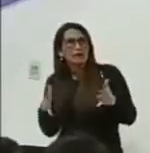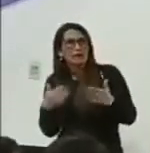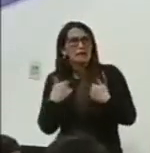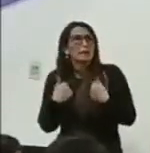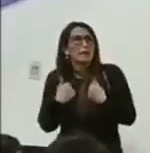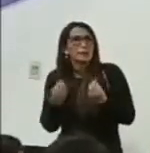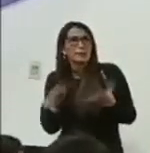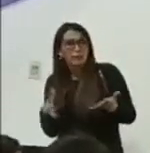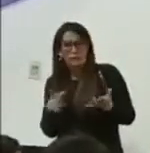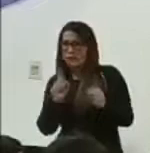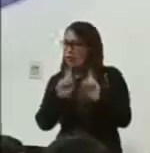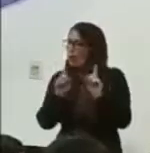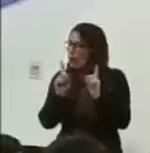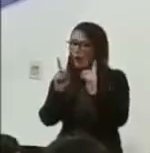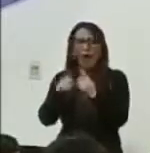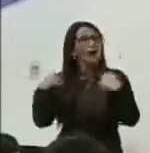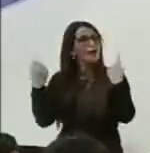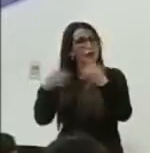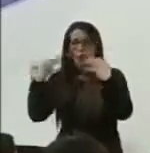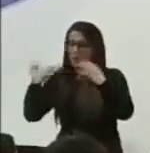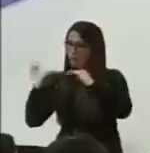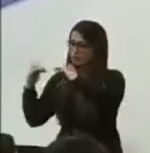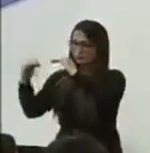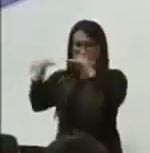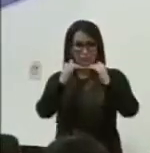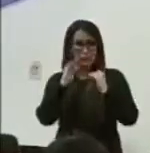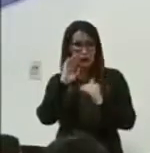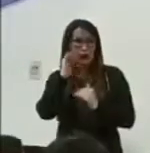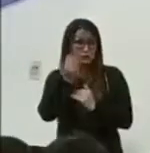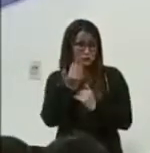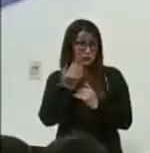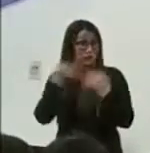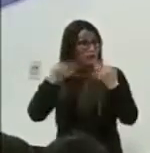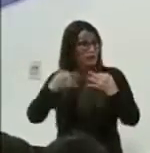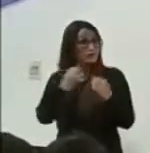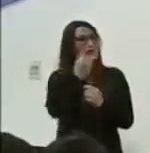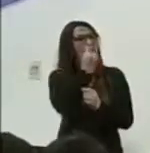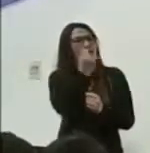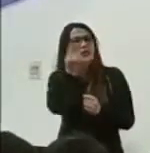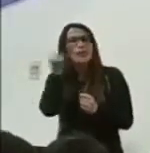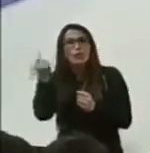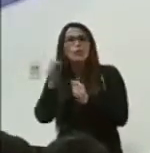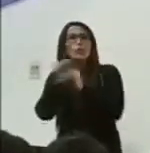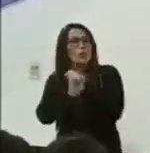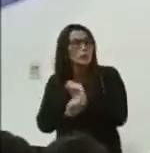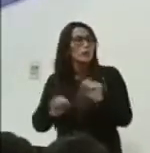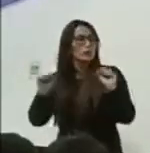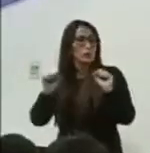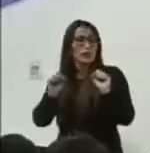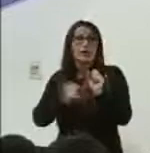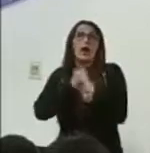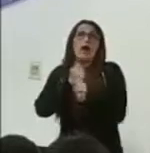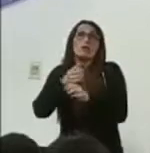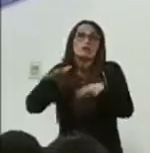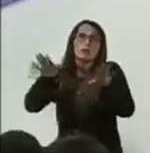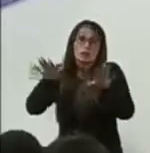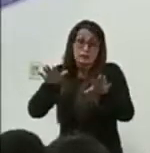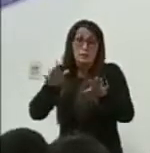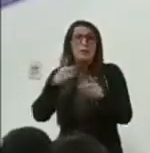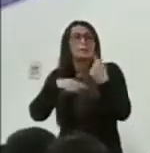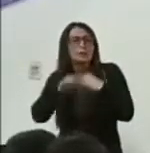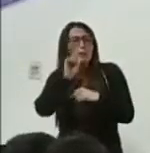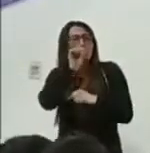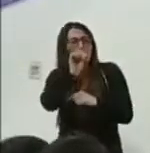toca? A todos nos tiene que tocar conocimiento. Cada uno como pueda, cada uno hasta donde pueda, pero